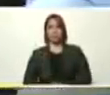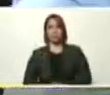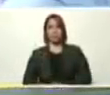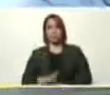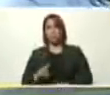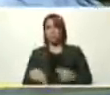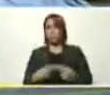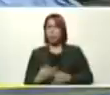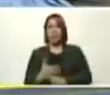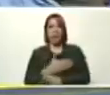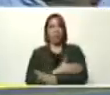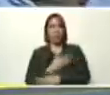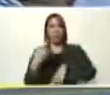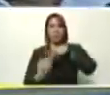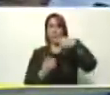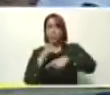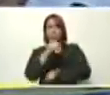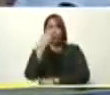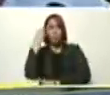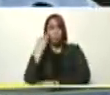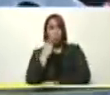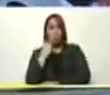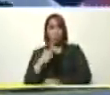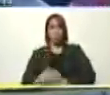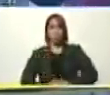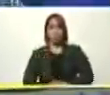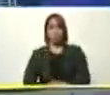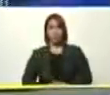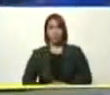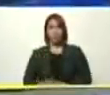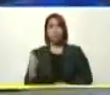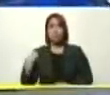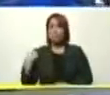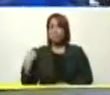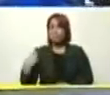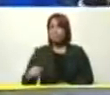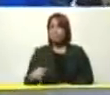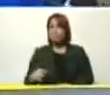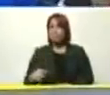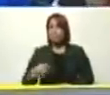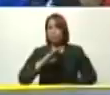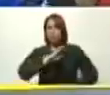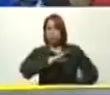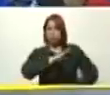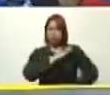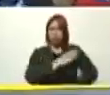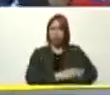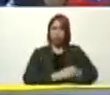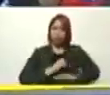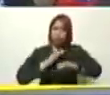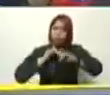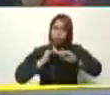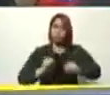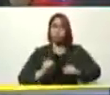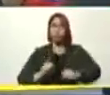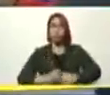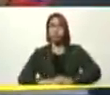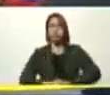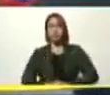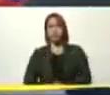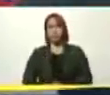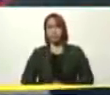Nunca antes la Revolución Bolivariana había tenido una fortaleza tan poderosa